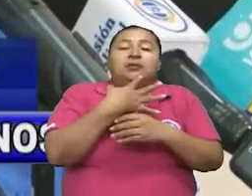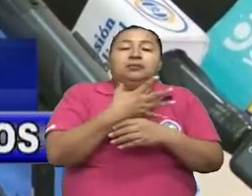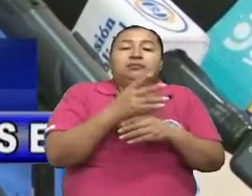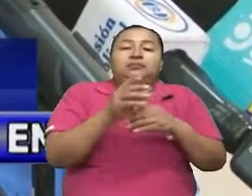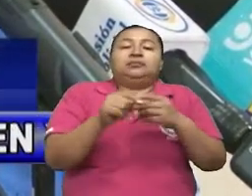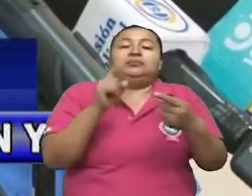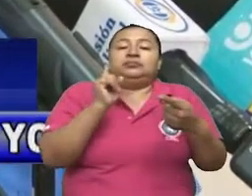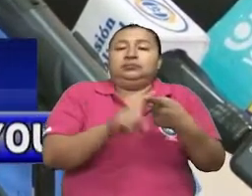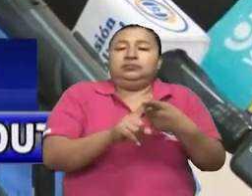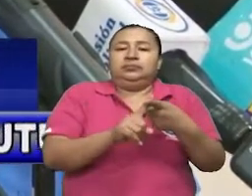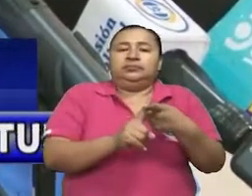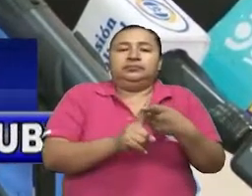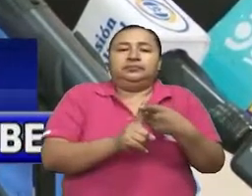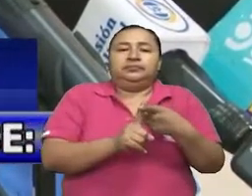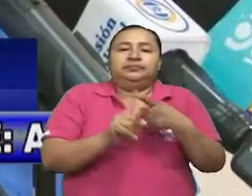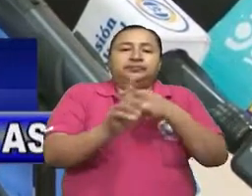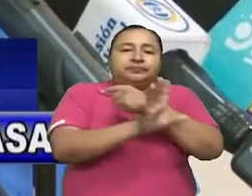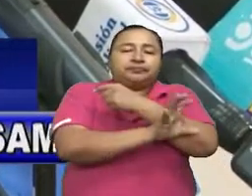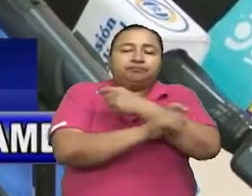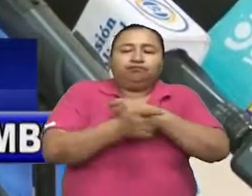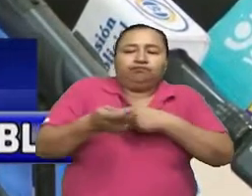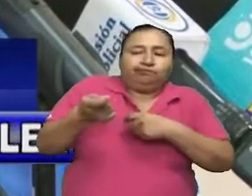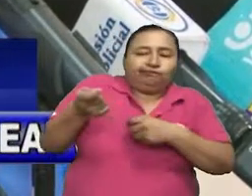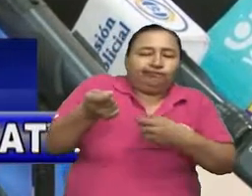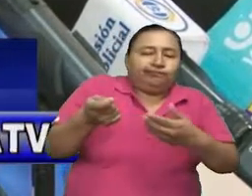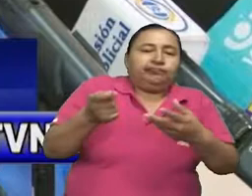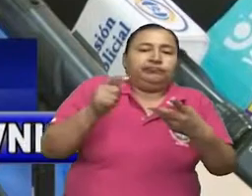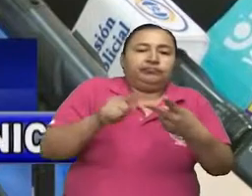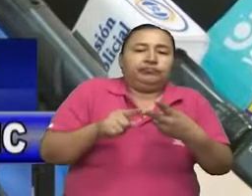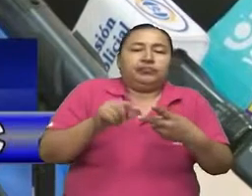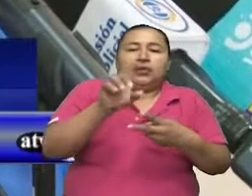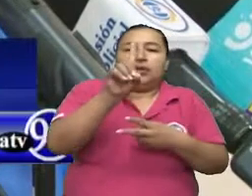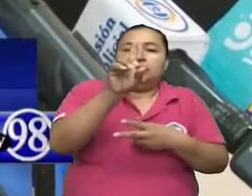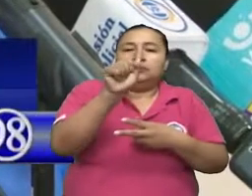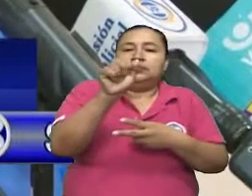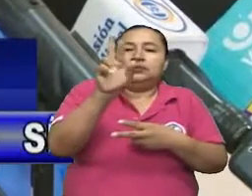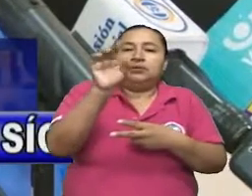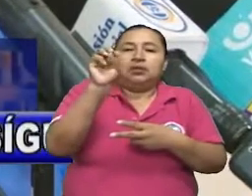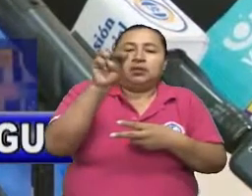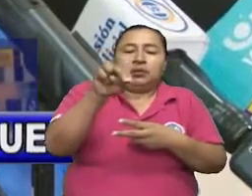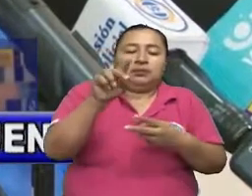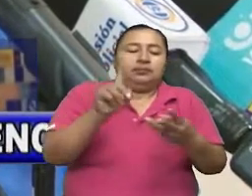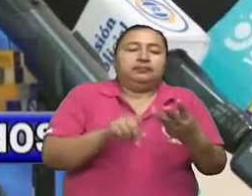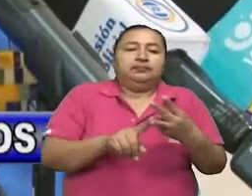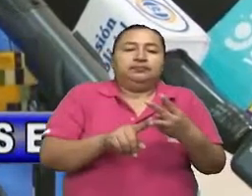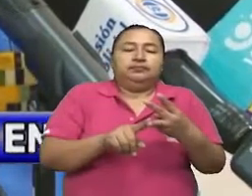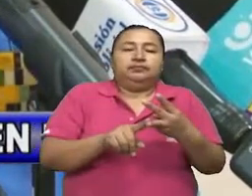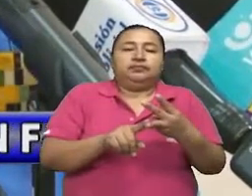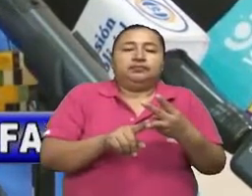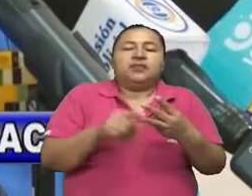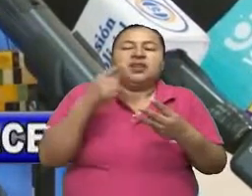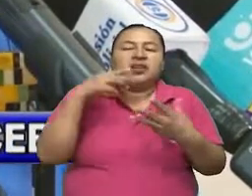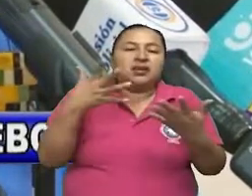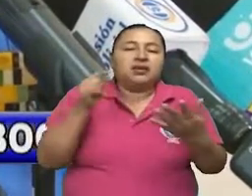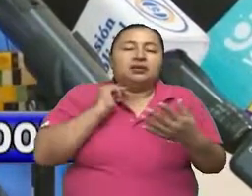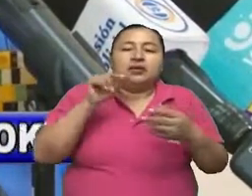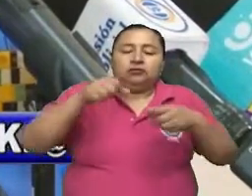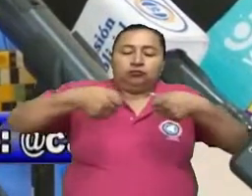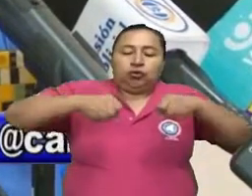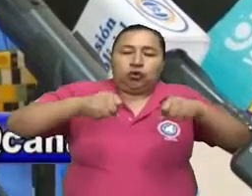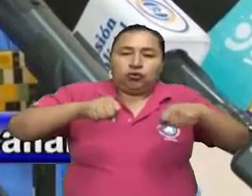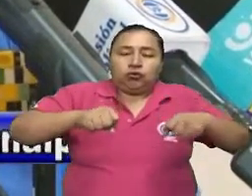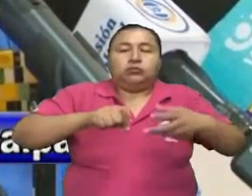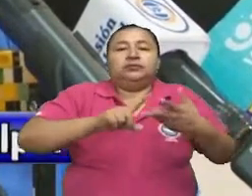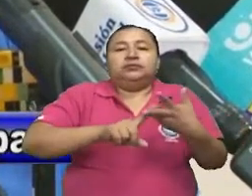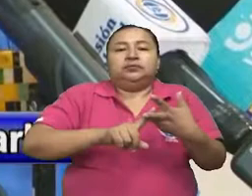de robo con intimidación, Darwin Ismael López Sánchez, evidencia ocupada, motocicleta